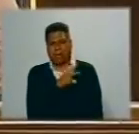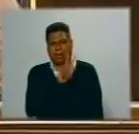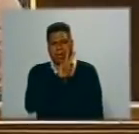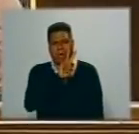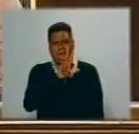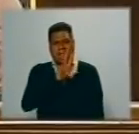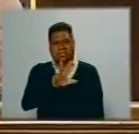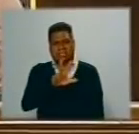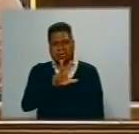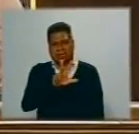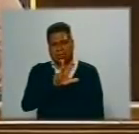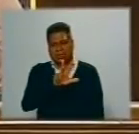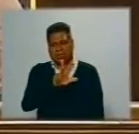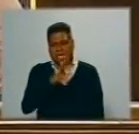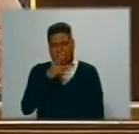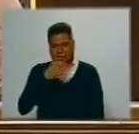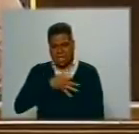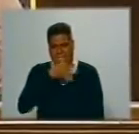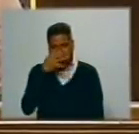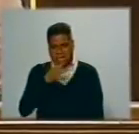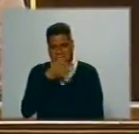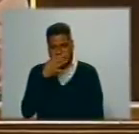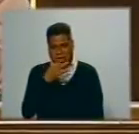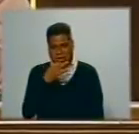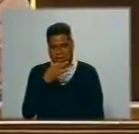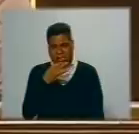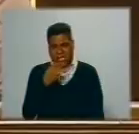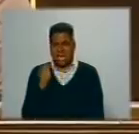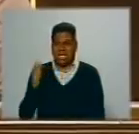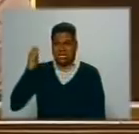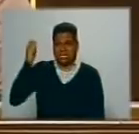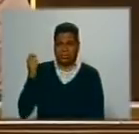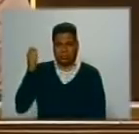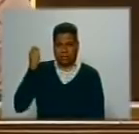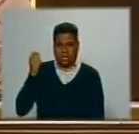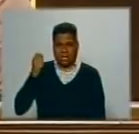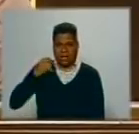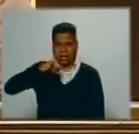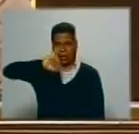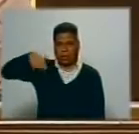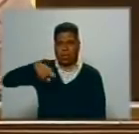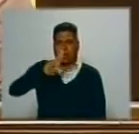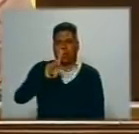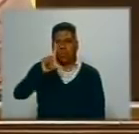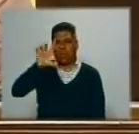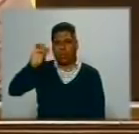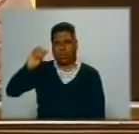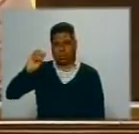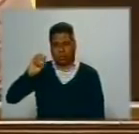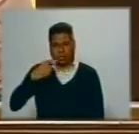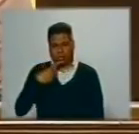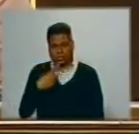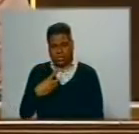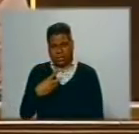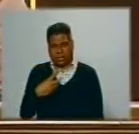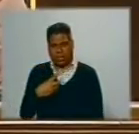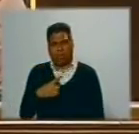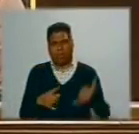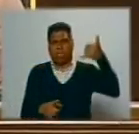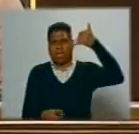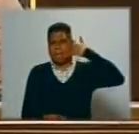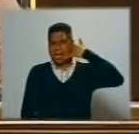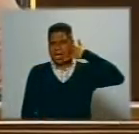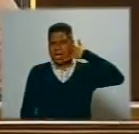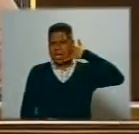tarde el diputado Julio Borges recibió una llamada desde Bogotá y se convirtió entonces en